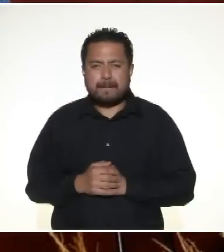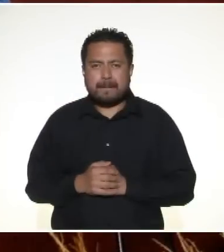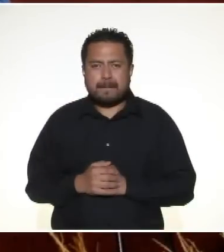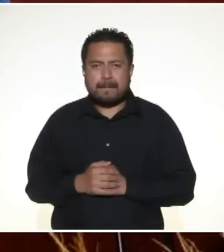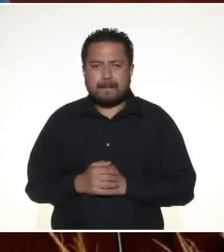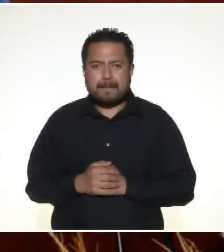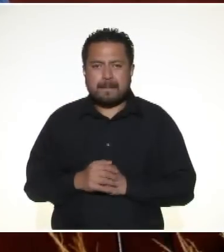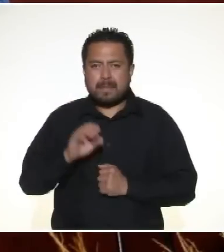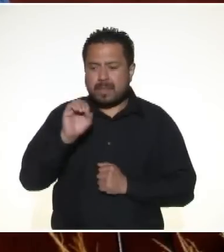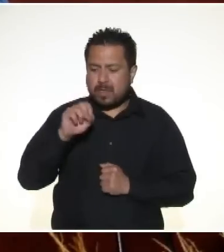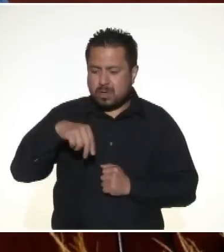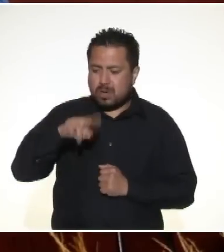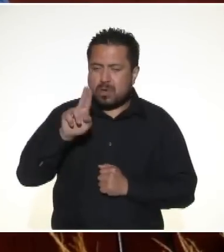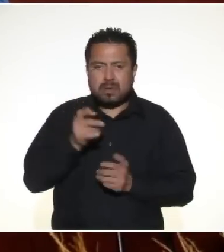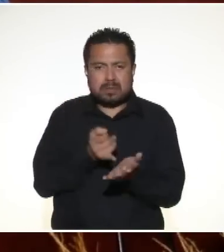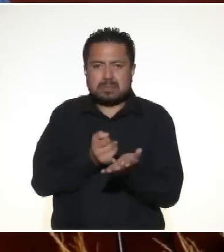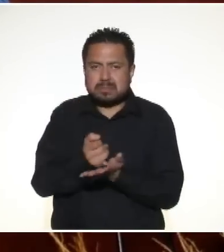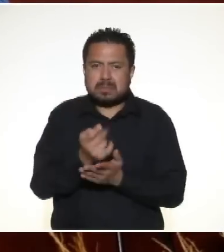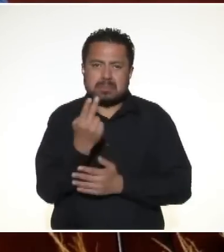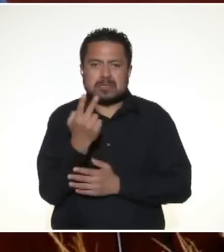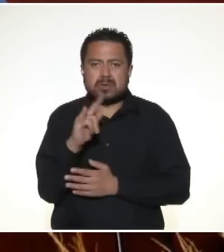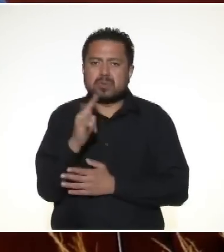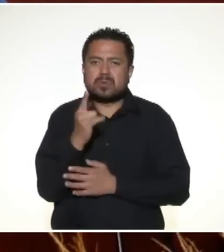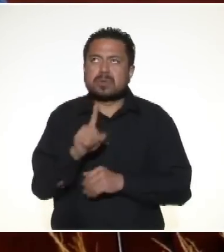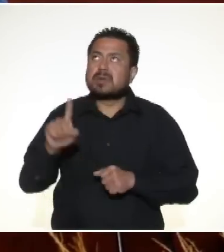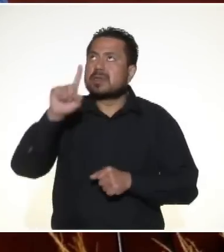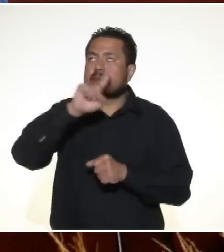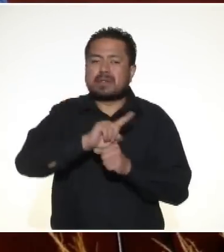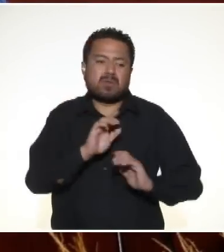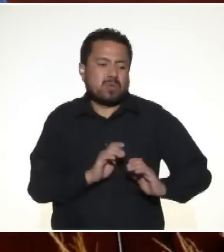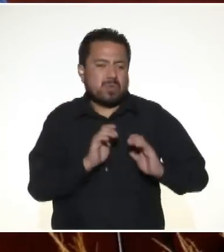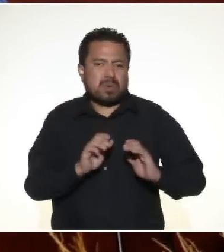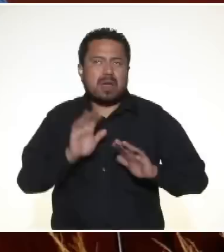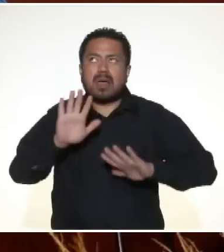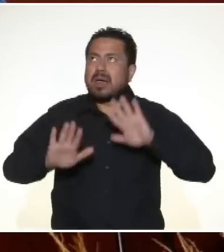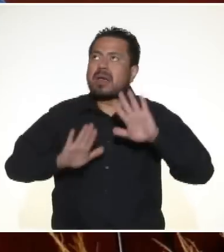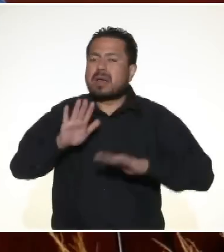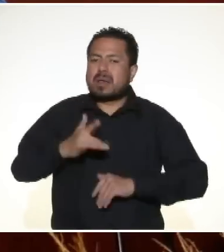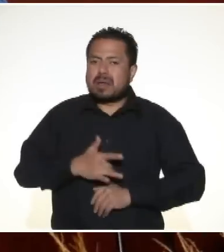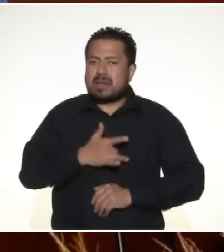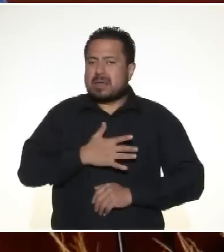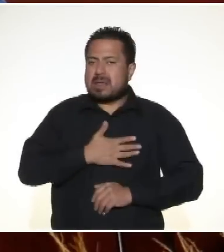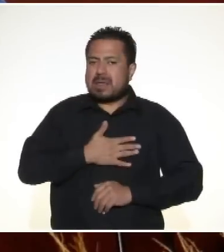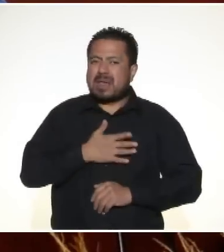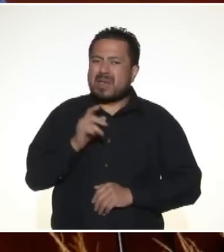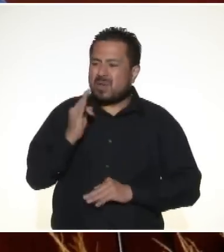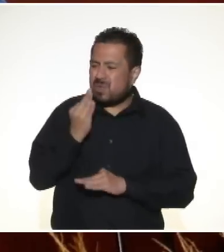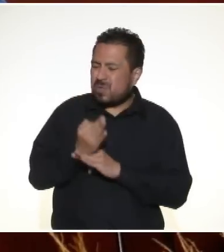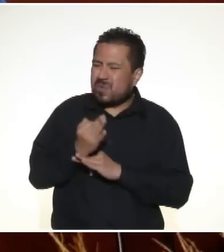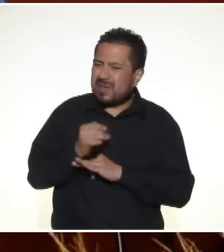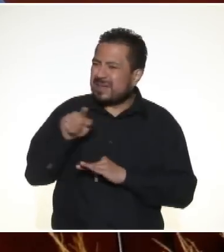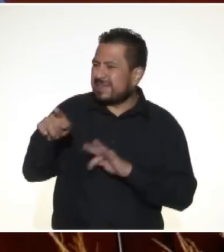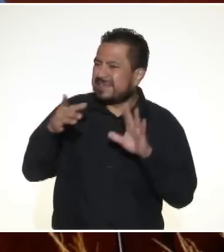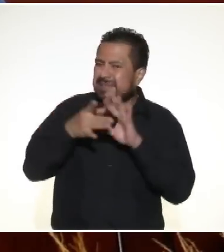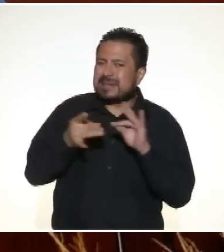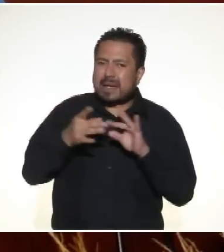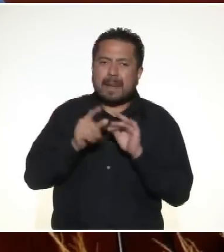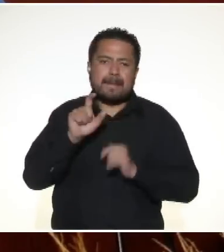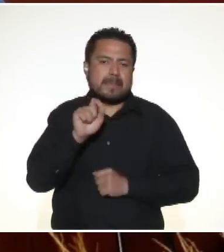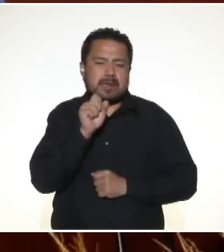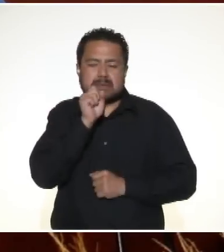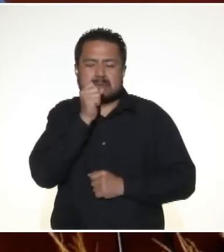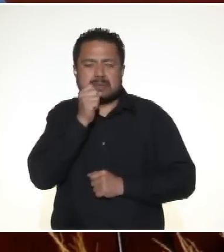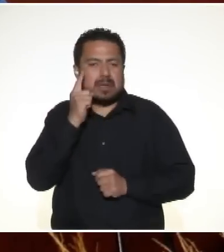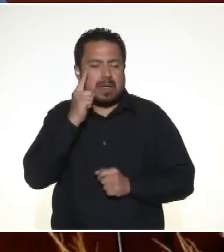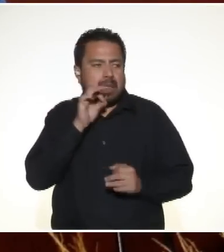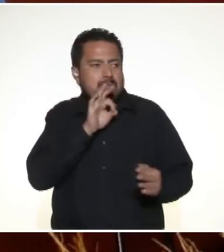Las Naciones Unidas decidió que el 25 de julio es el Día de Prevención de Ahogamientos. Y aquí, a la hora que dijiste, doctora, son 20 segundos que dejé de